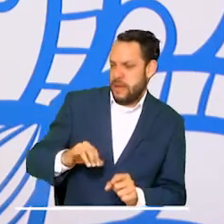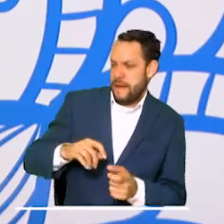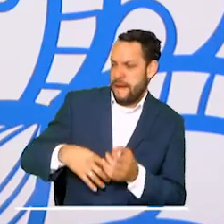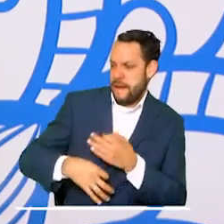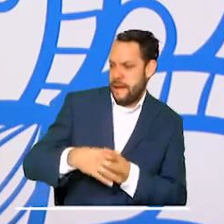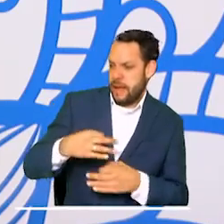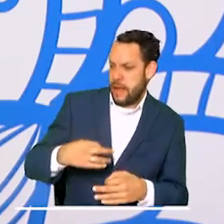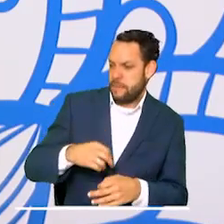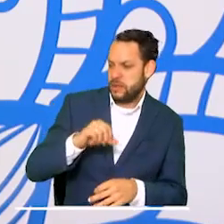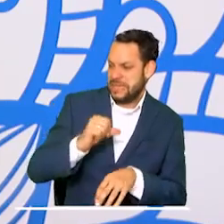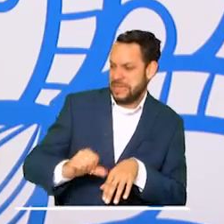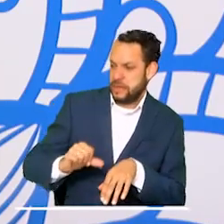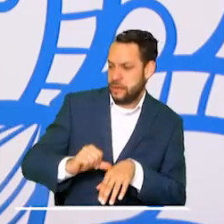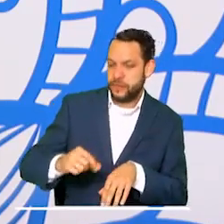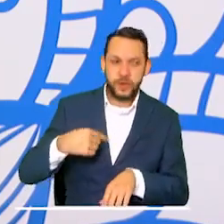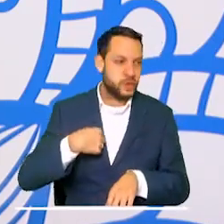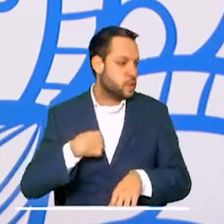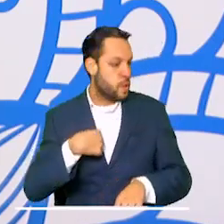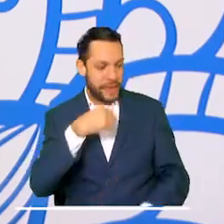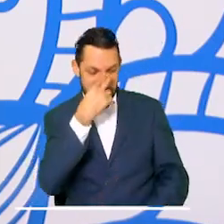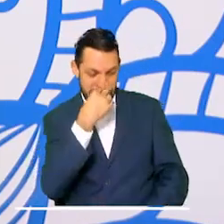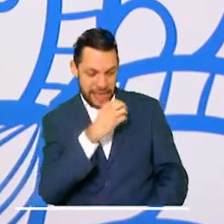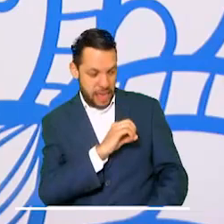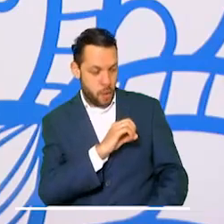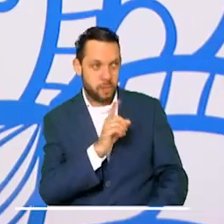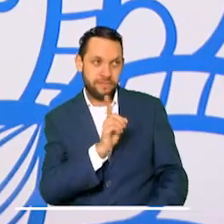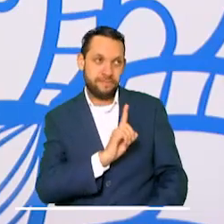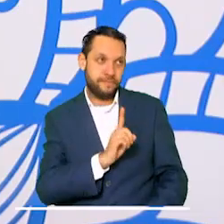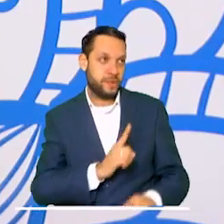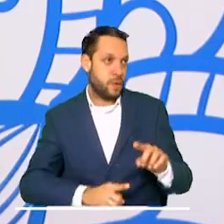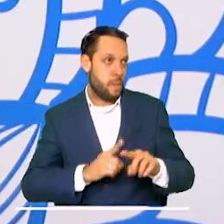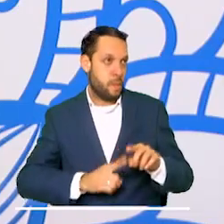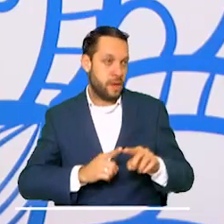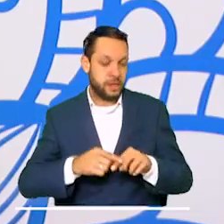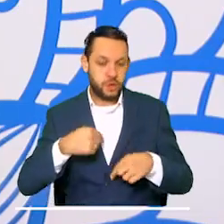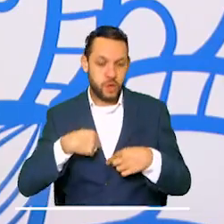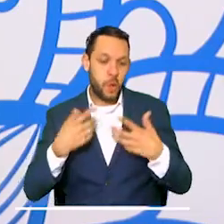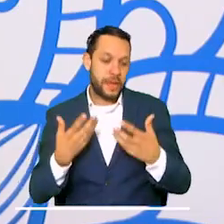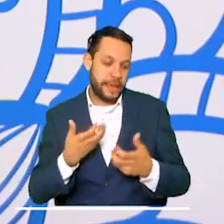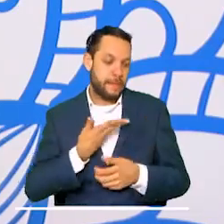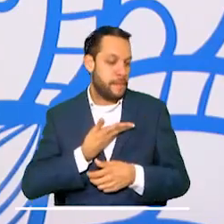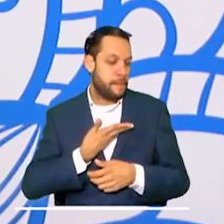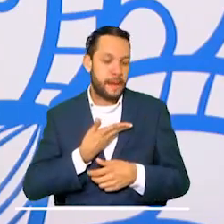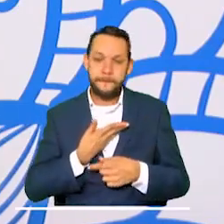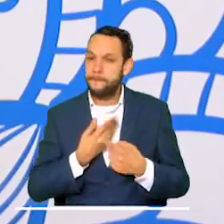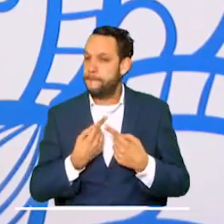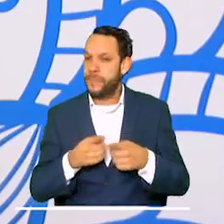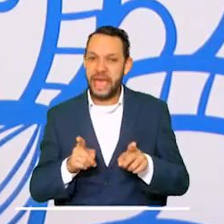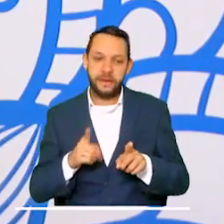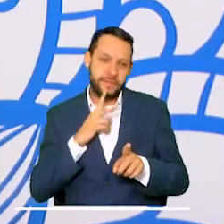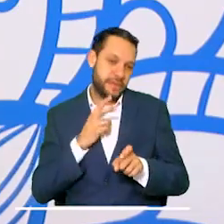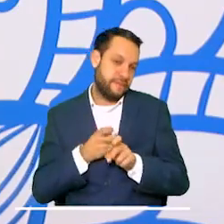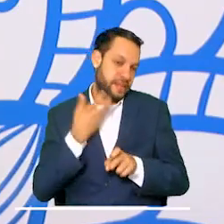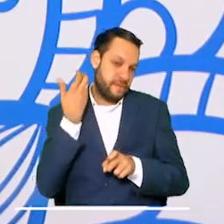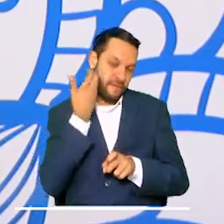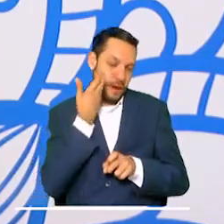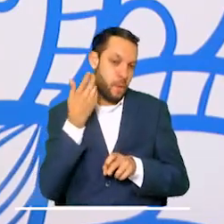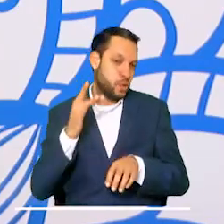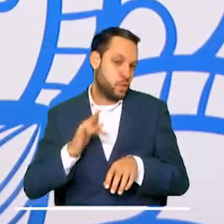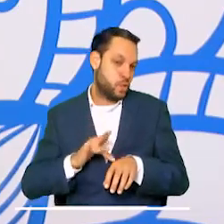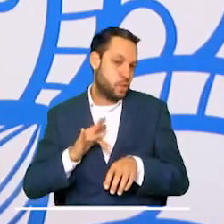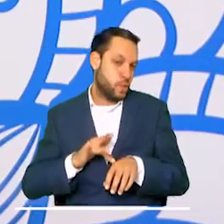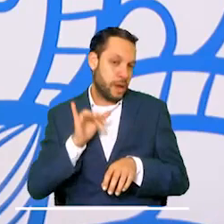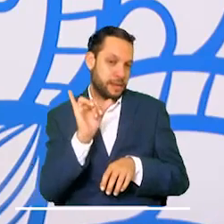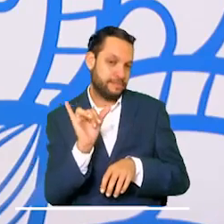tiene hijos. Yo no tuve hijos, quise ser mamá, pero por mi condición no pude tener hijos. Y tuve que llegar a ese momento coyuntural de decir,